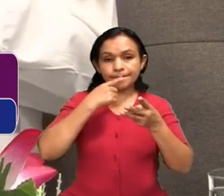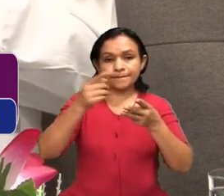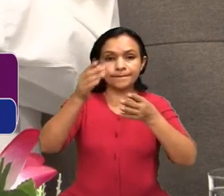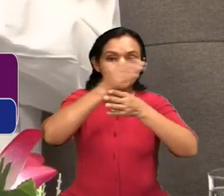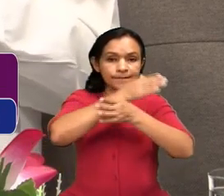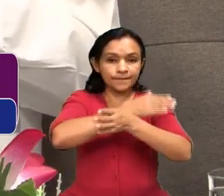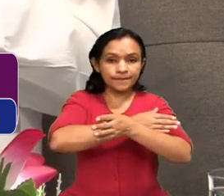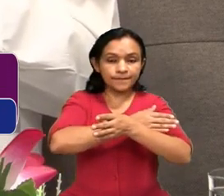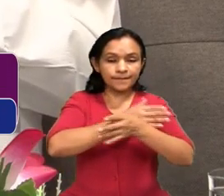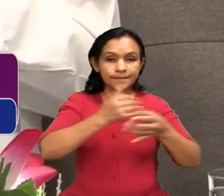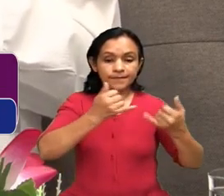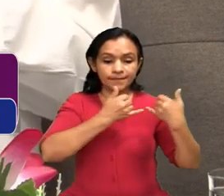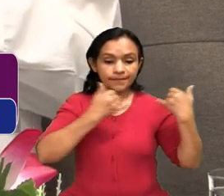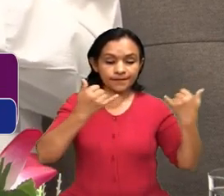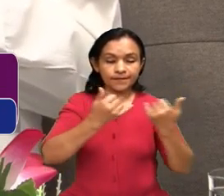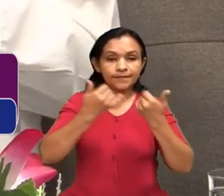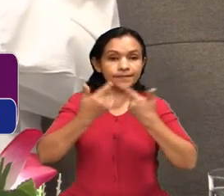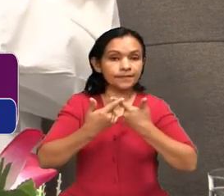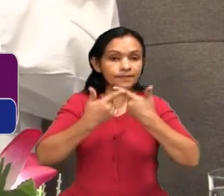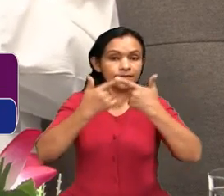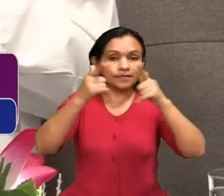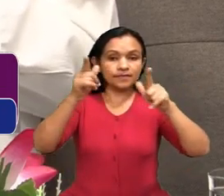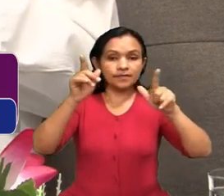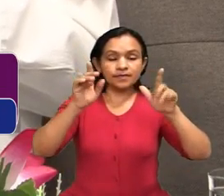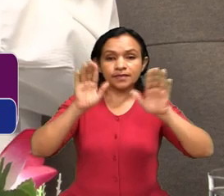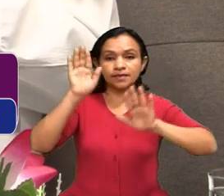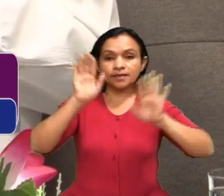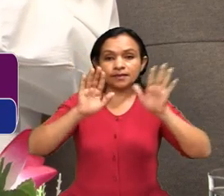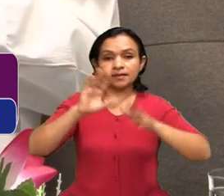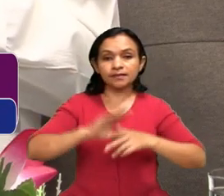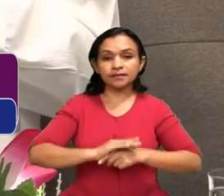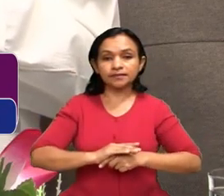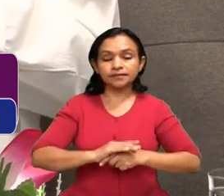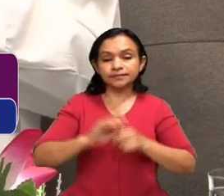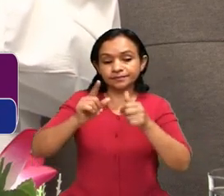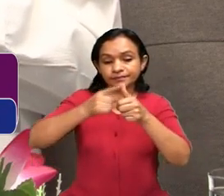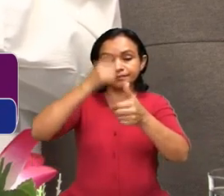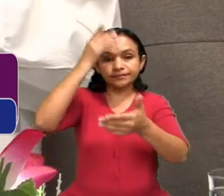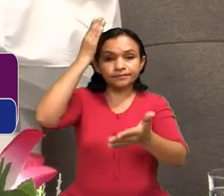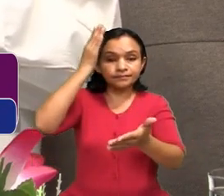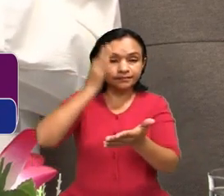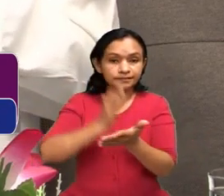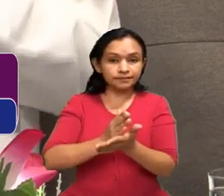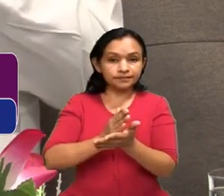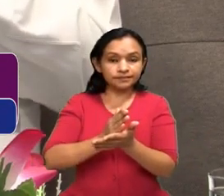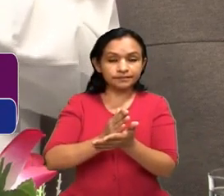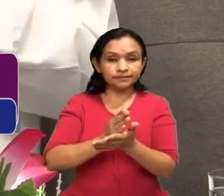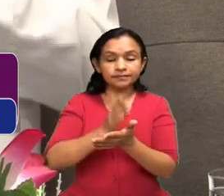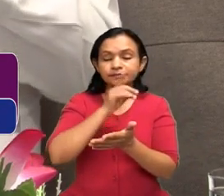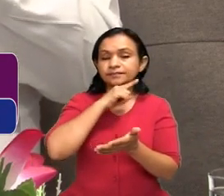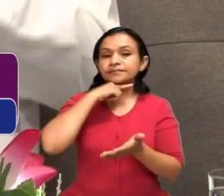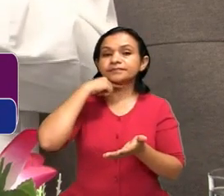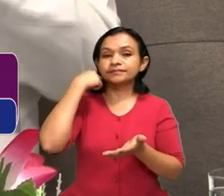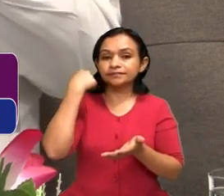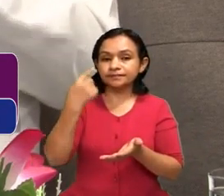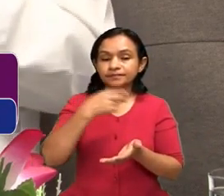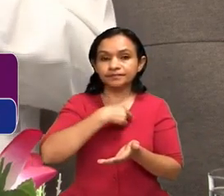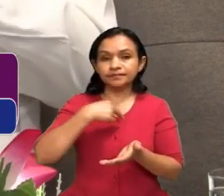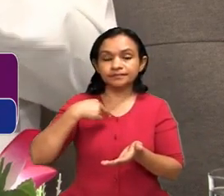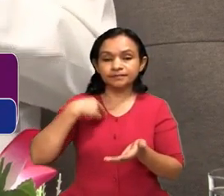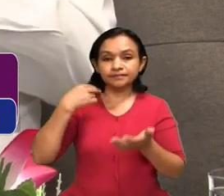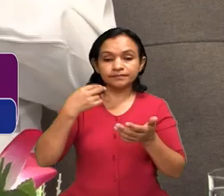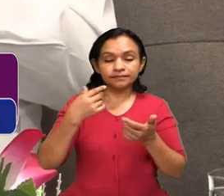la institucionalización democrática en Nicaragua. Por primera vez se comienza realmente a ejercer la